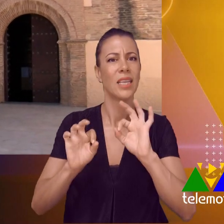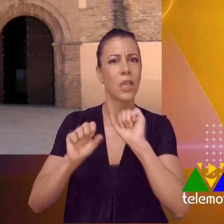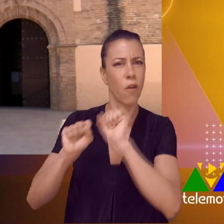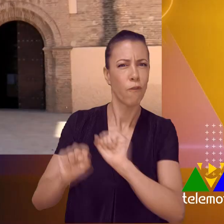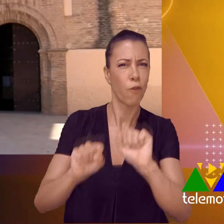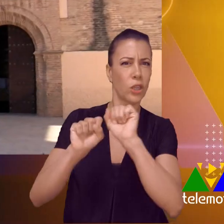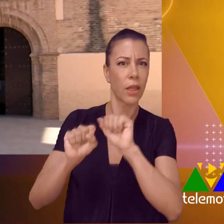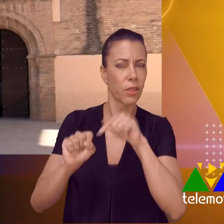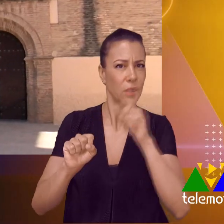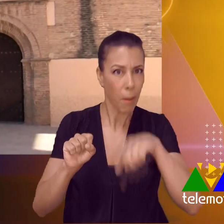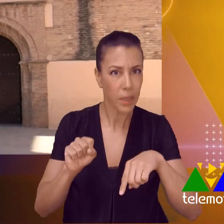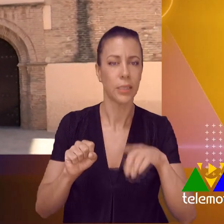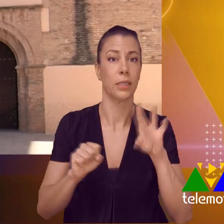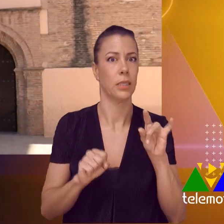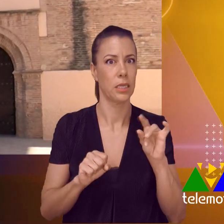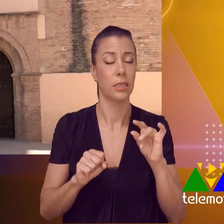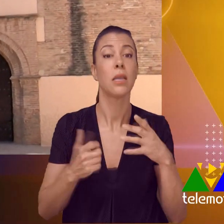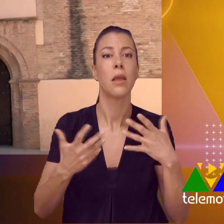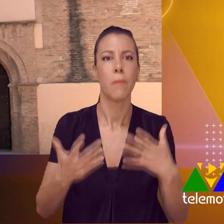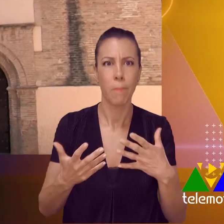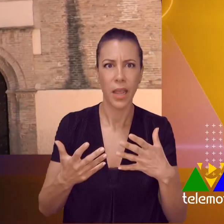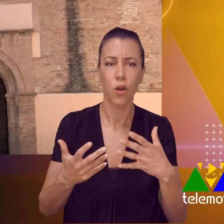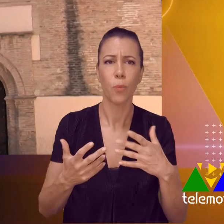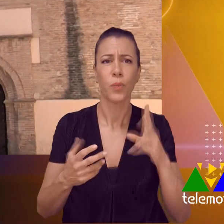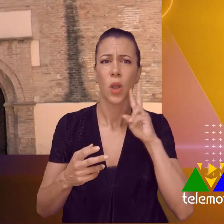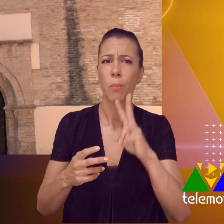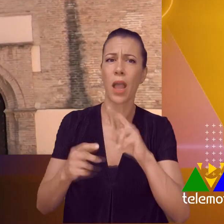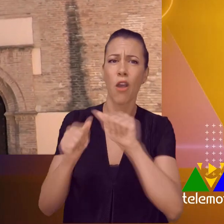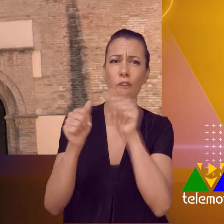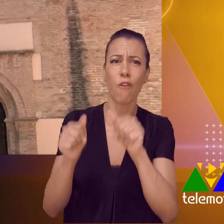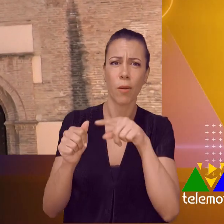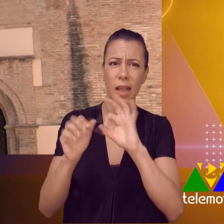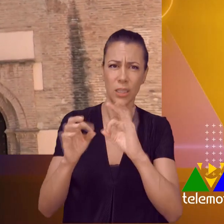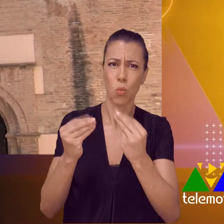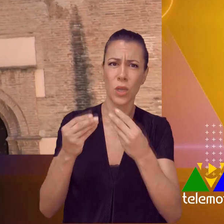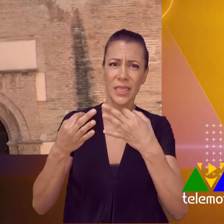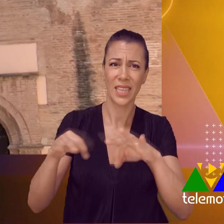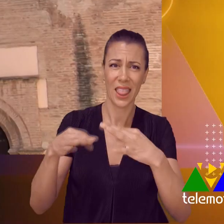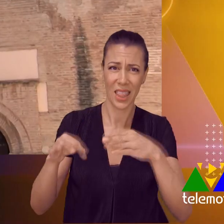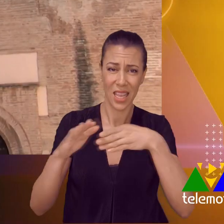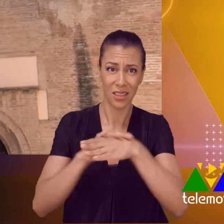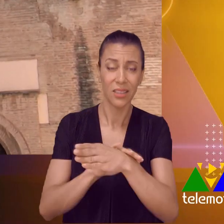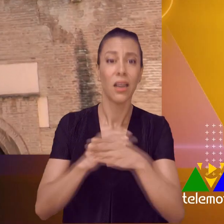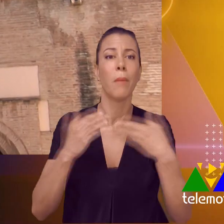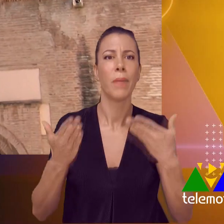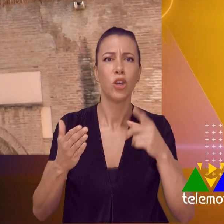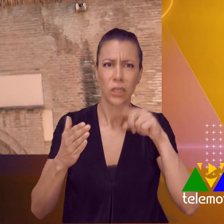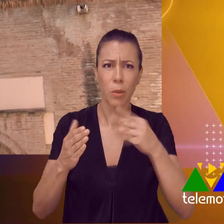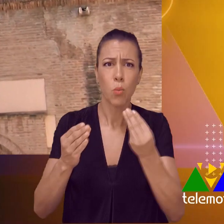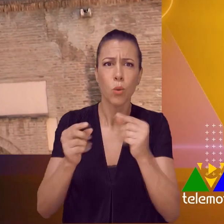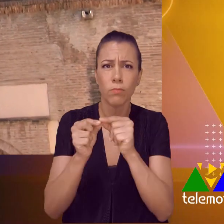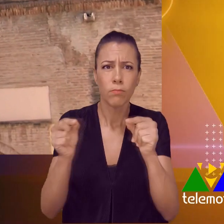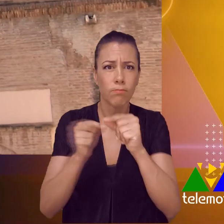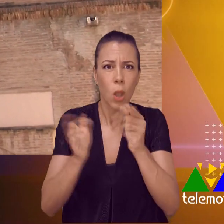una catedral, como decimos, y es verdad que es bastante austera en cuanto a su forma, una vez que entras dentro, y también en lo cuadriculado